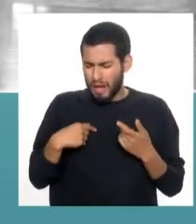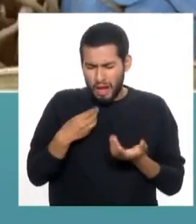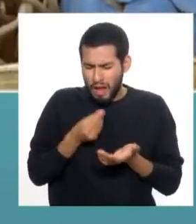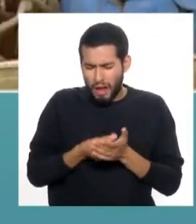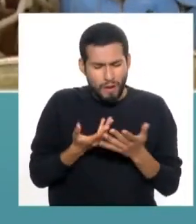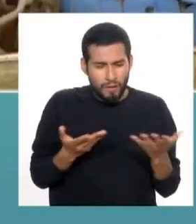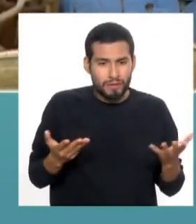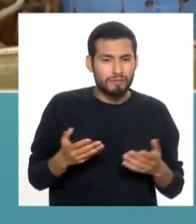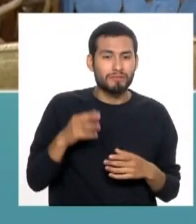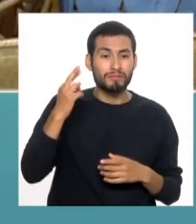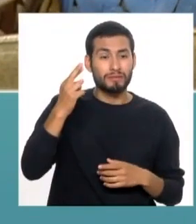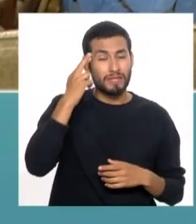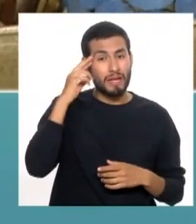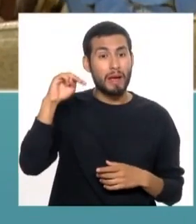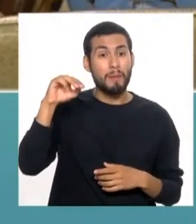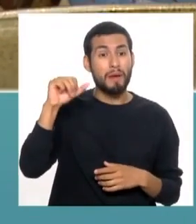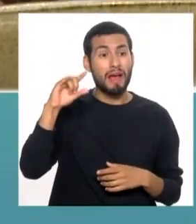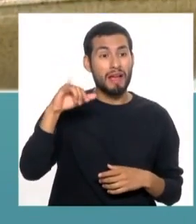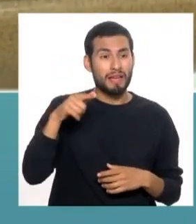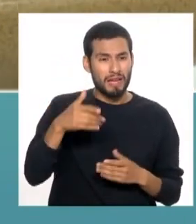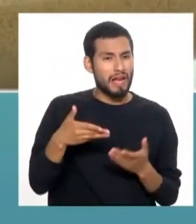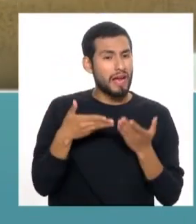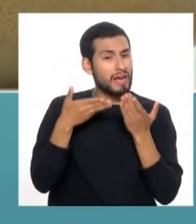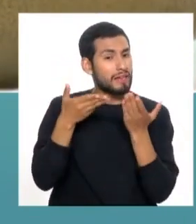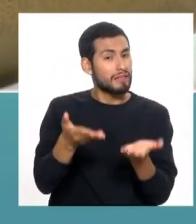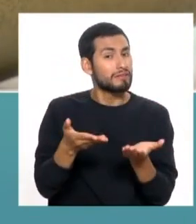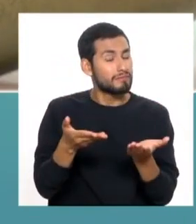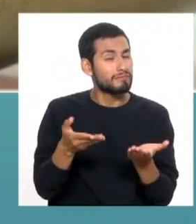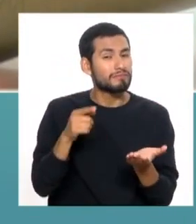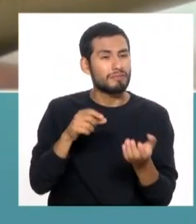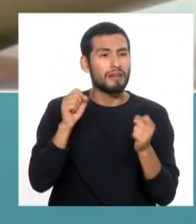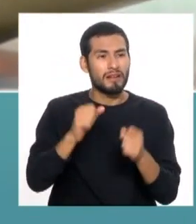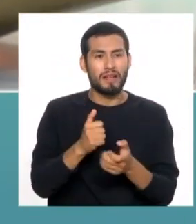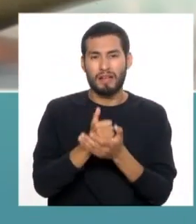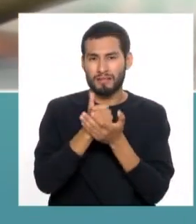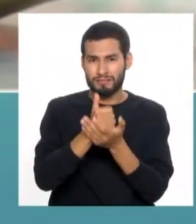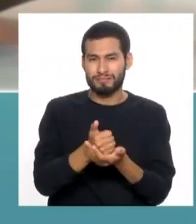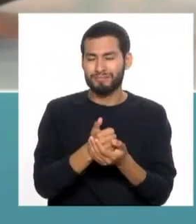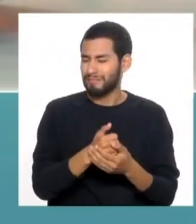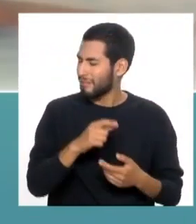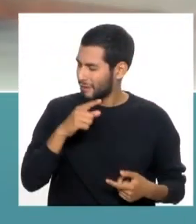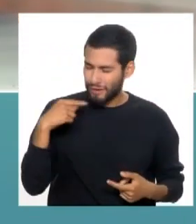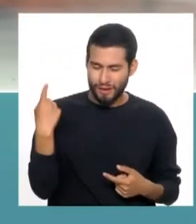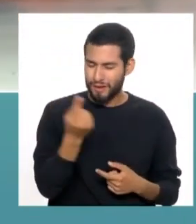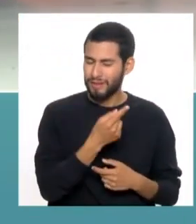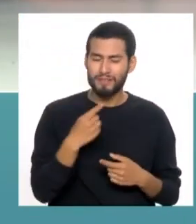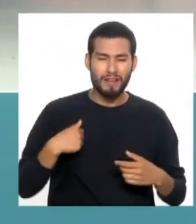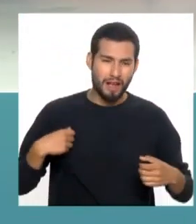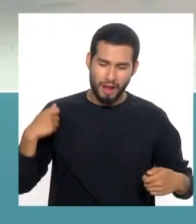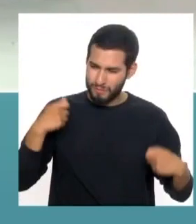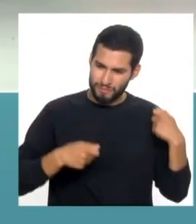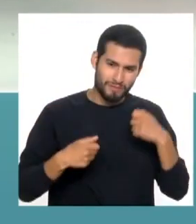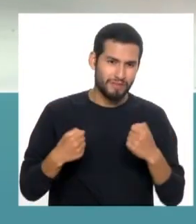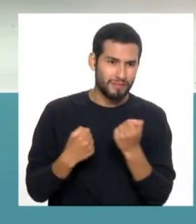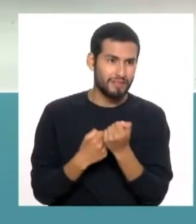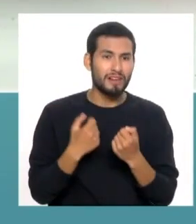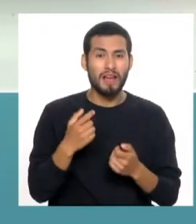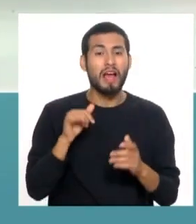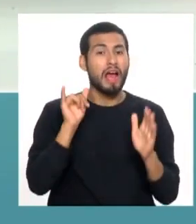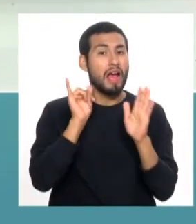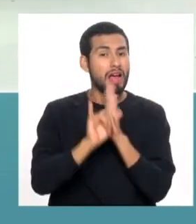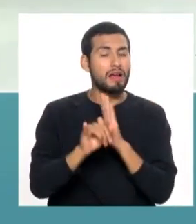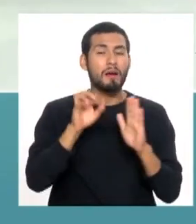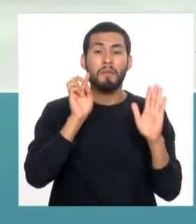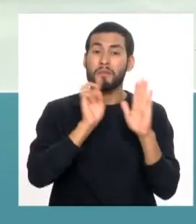económicos. Por eso, Magia nos da la posibilidad de ayudarlos. Así que todos a colaborar. Pueden hacerlo por Yape,